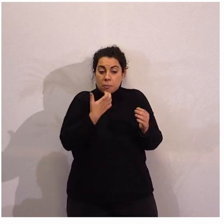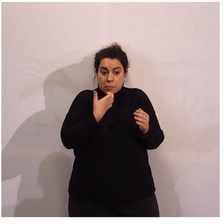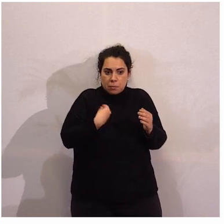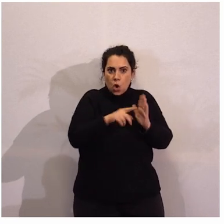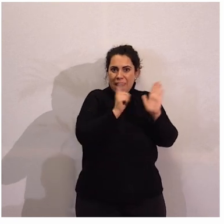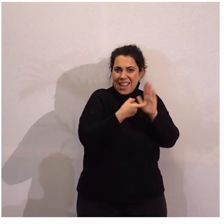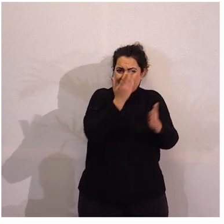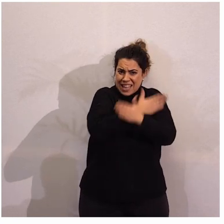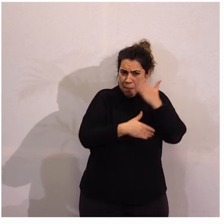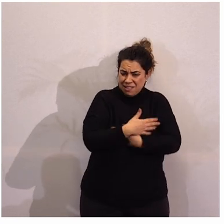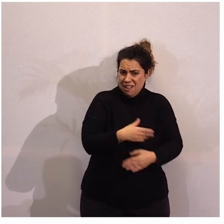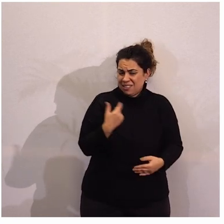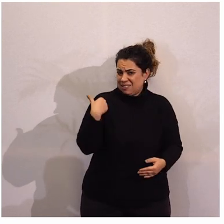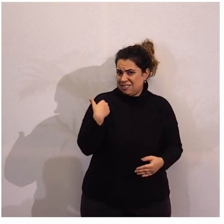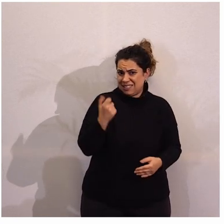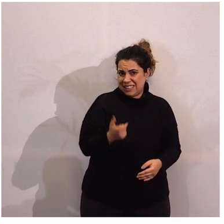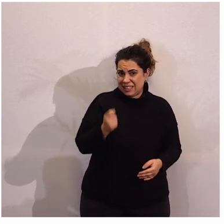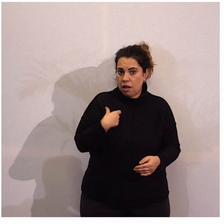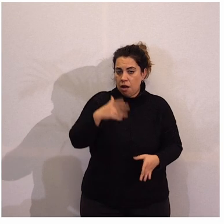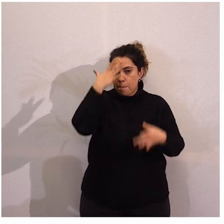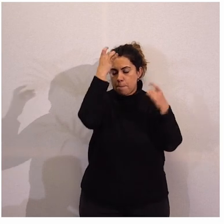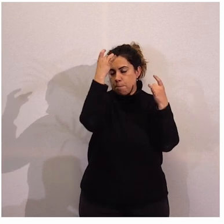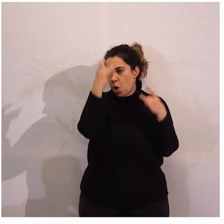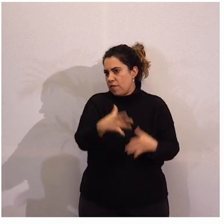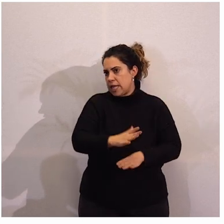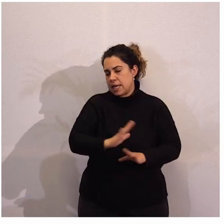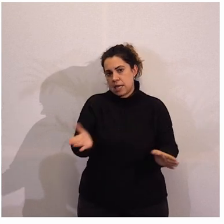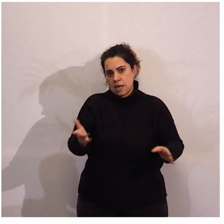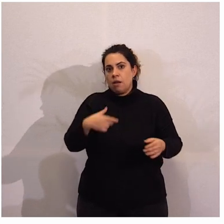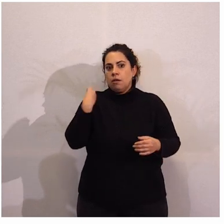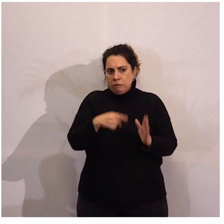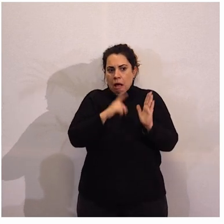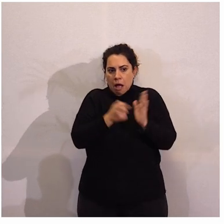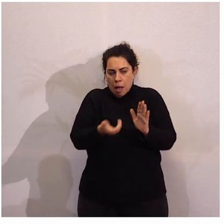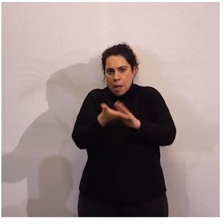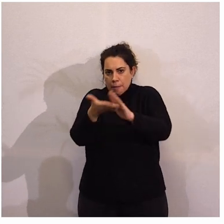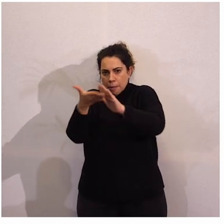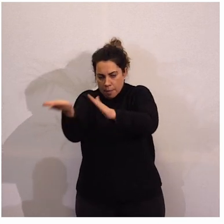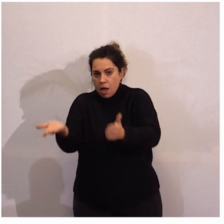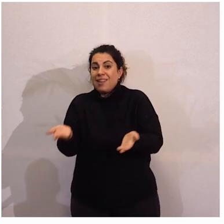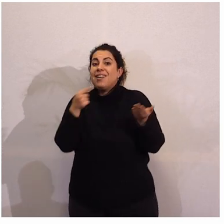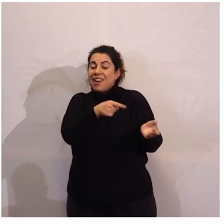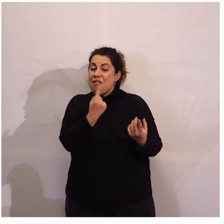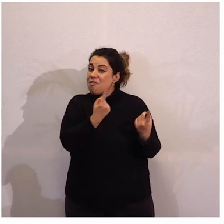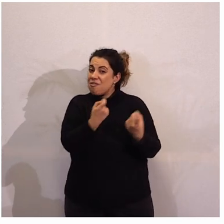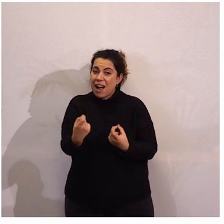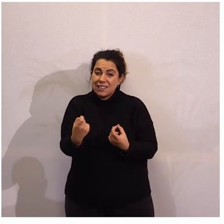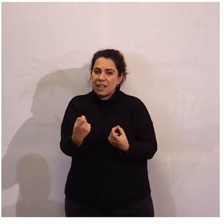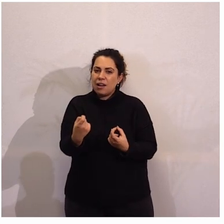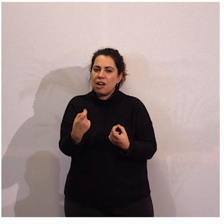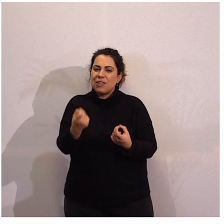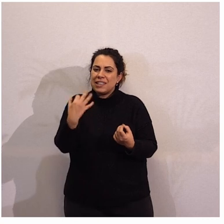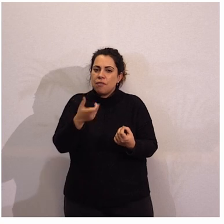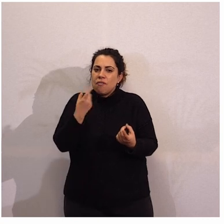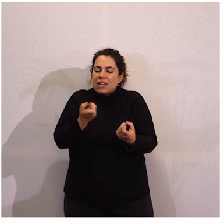discapacidad que últimamente han ido ya por fin promoviéndose. Y todo eso hace falta